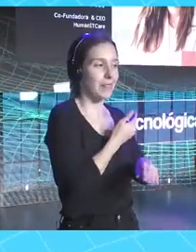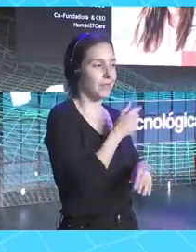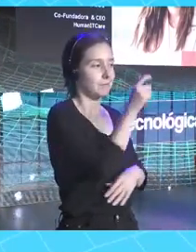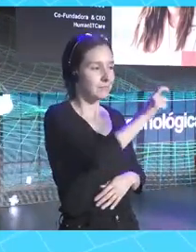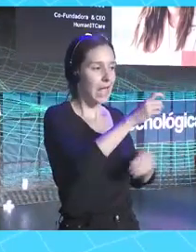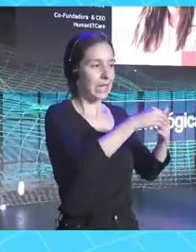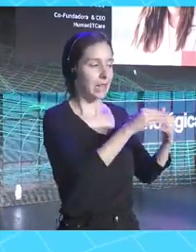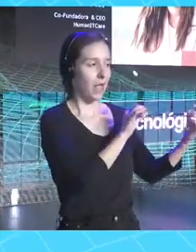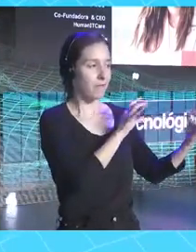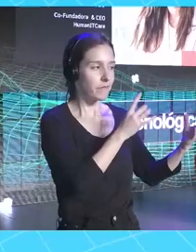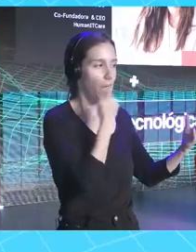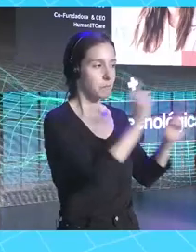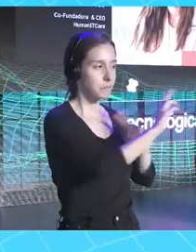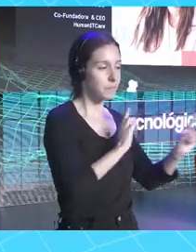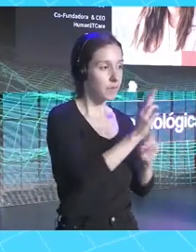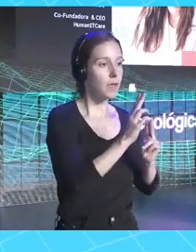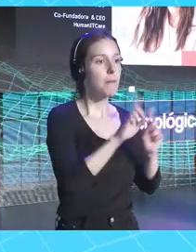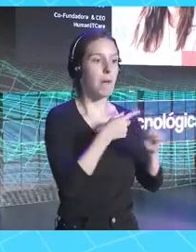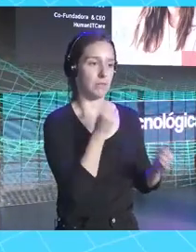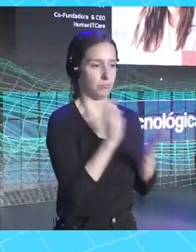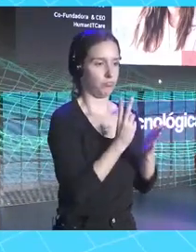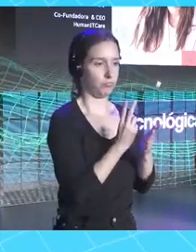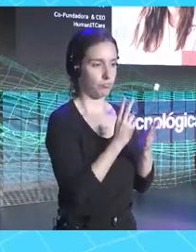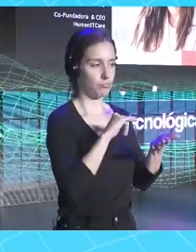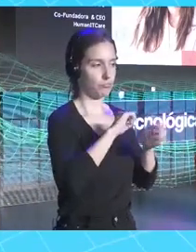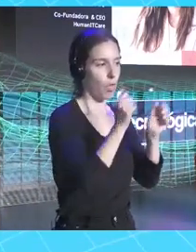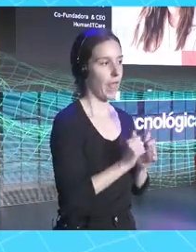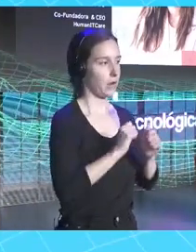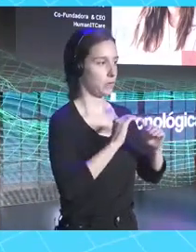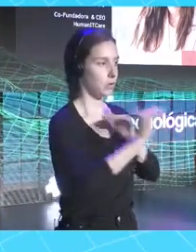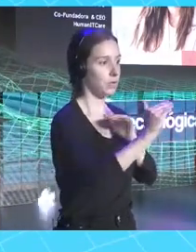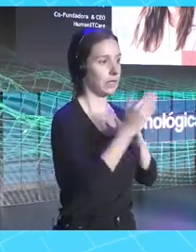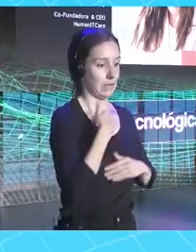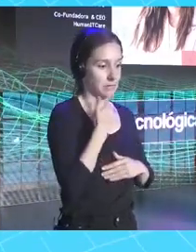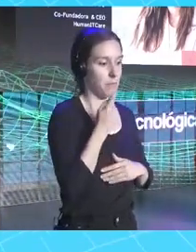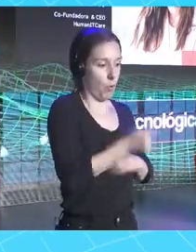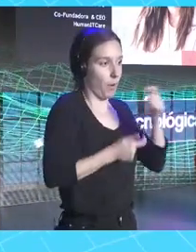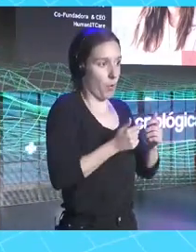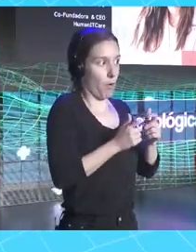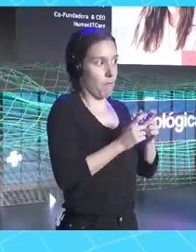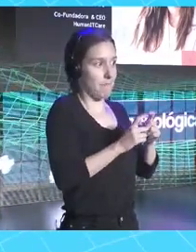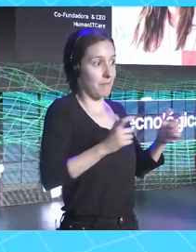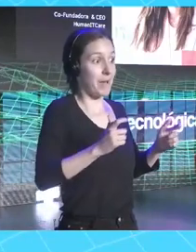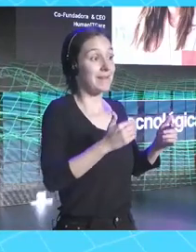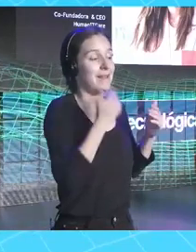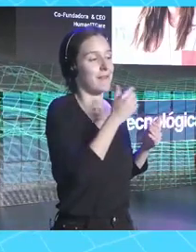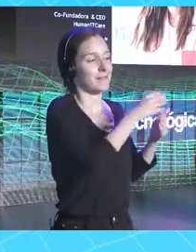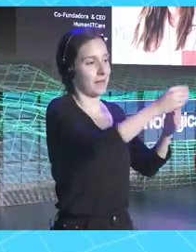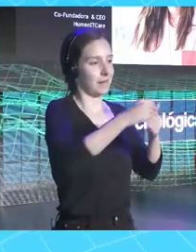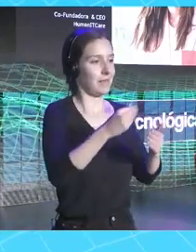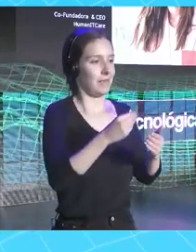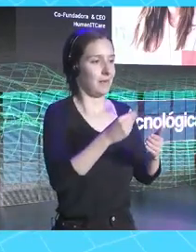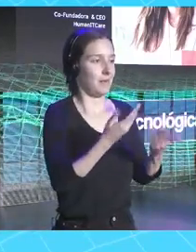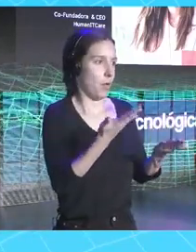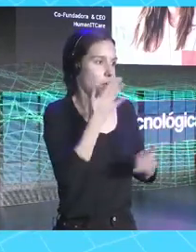de los clientes ya apostando por un modelo sostenible no de ir creciendo poco a poco Gracias a los clientes no la financiación no llegó el primer día